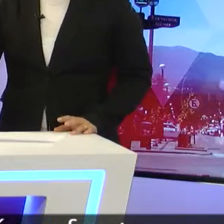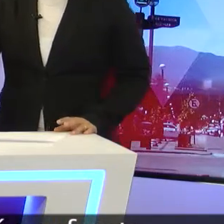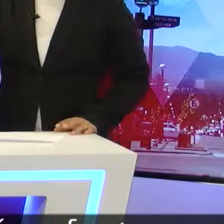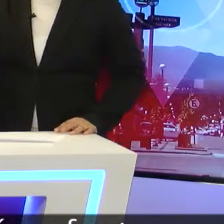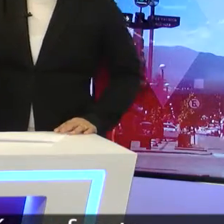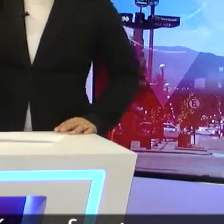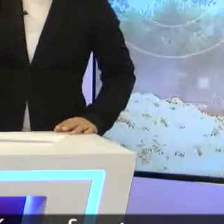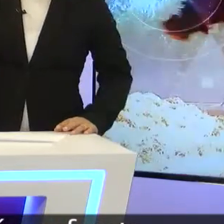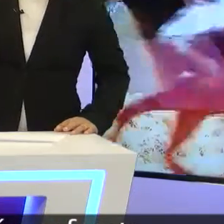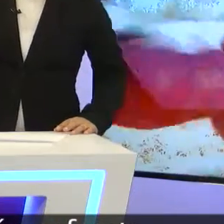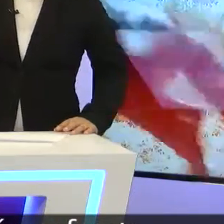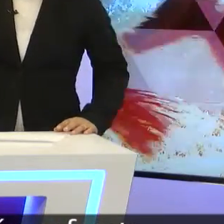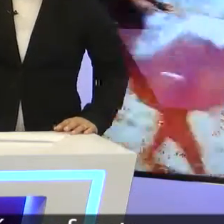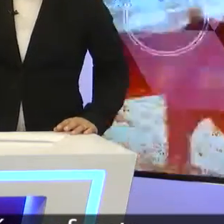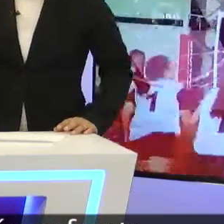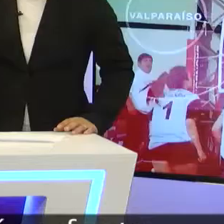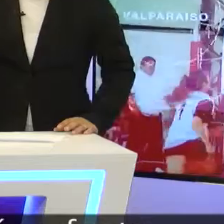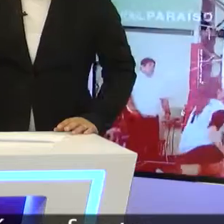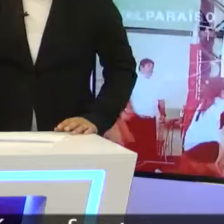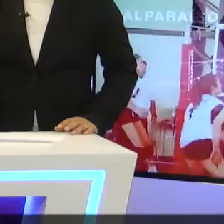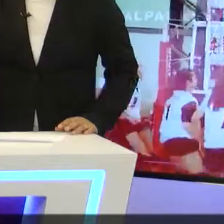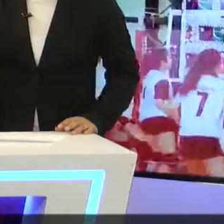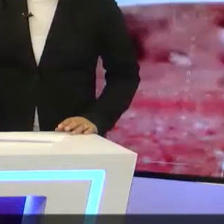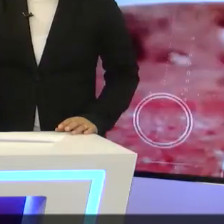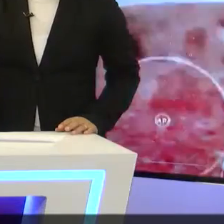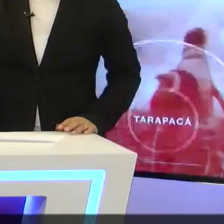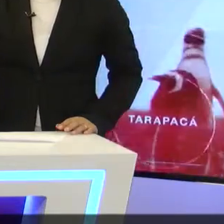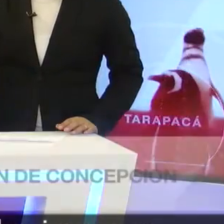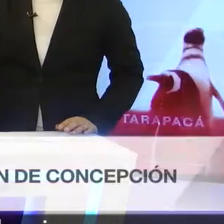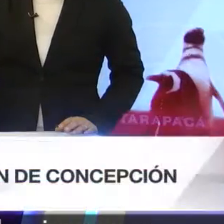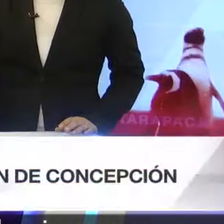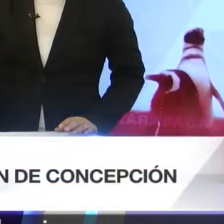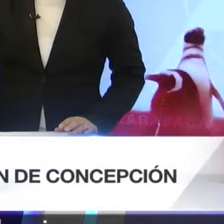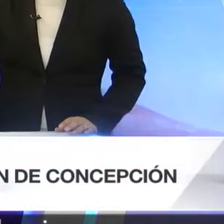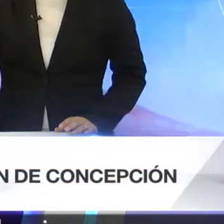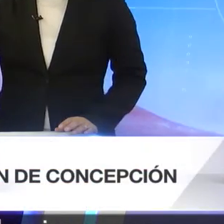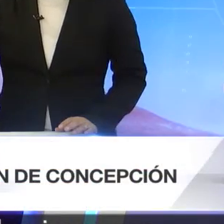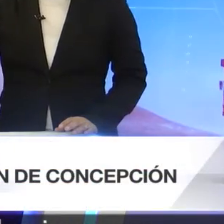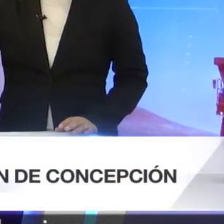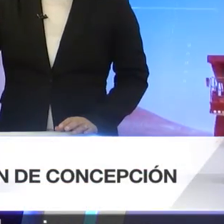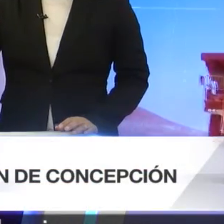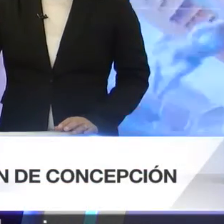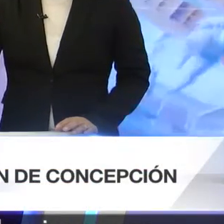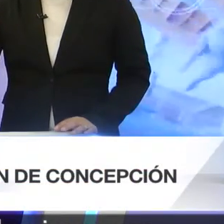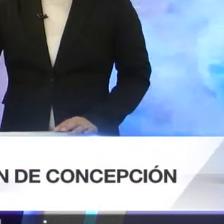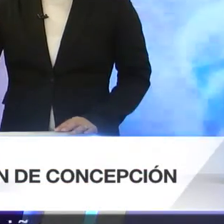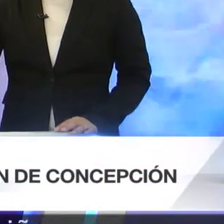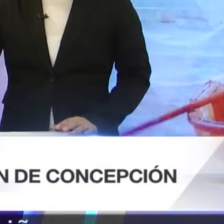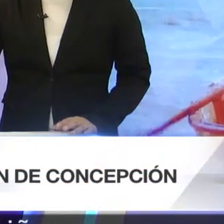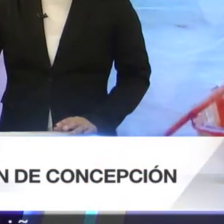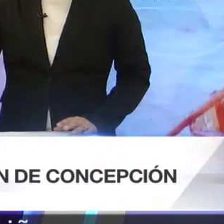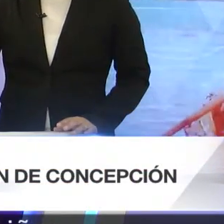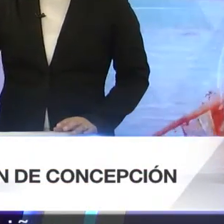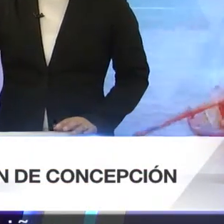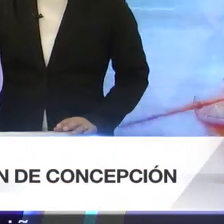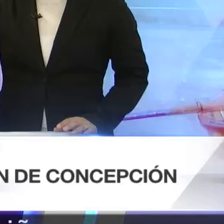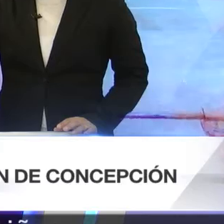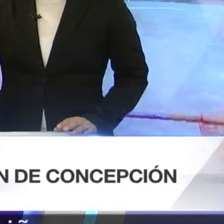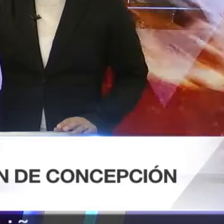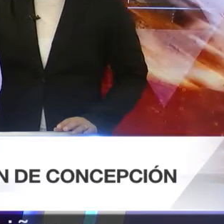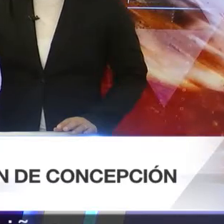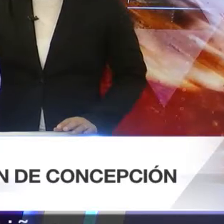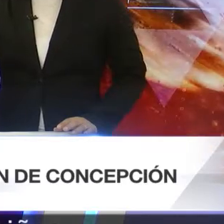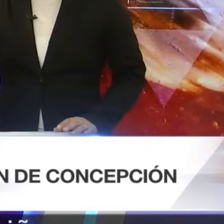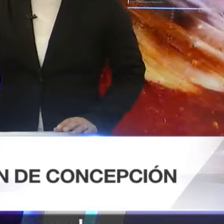El Instituto Down de Concepción enfrenta una crisis económica. Los profesores tienen sus sueldos impagos y la quiebra dejará